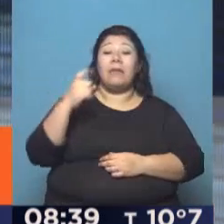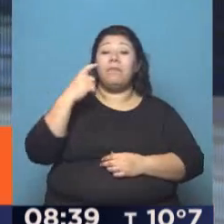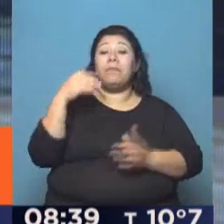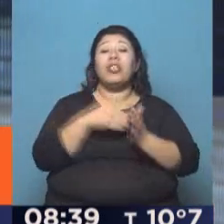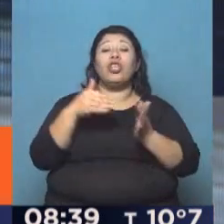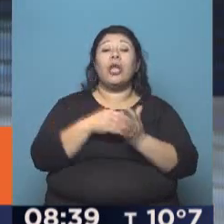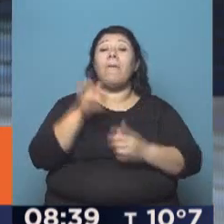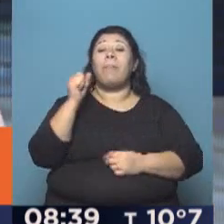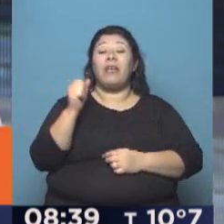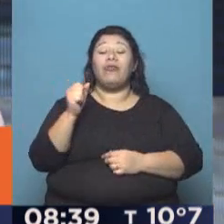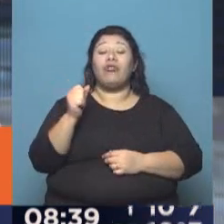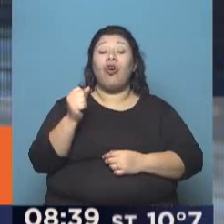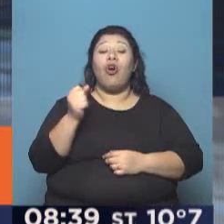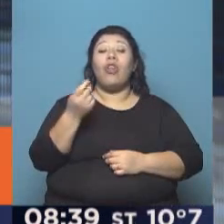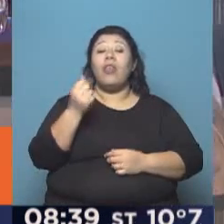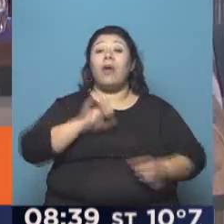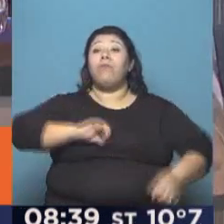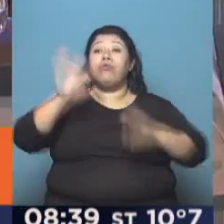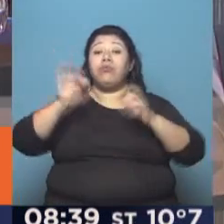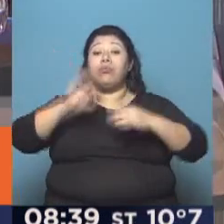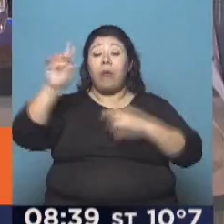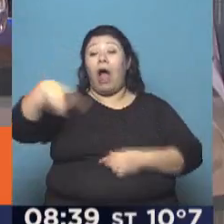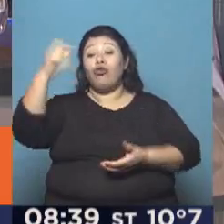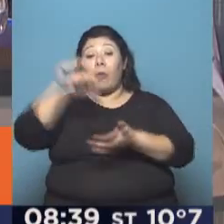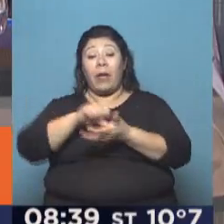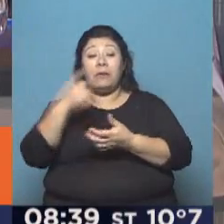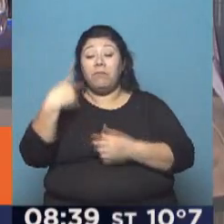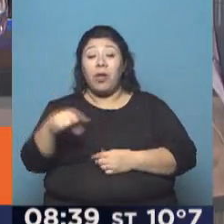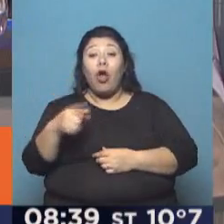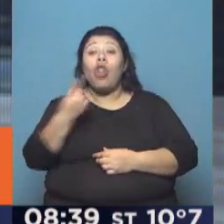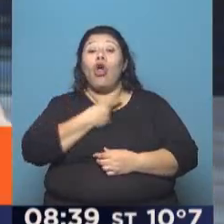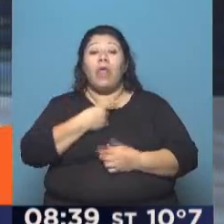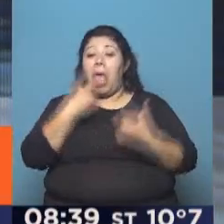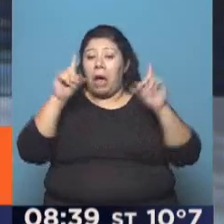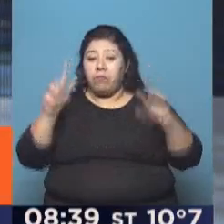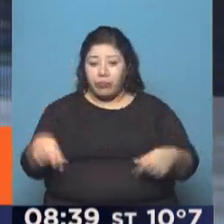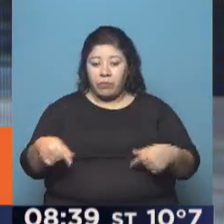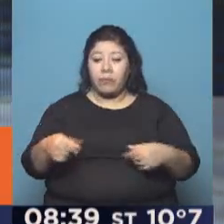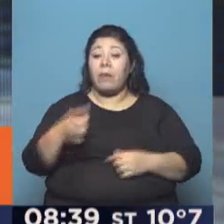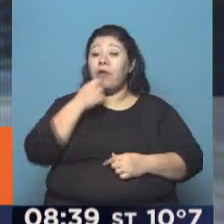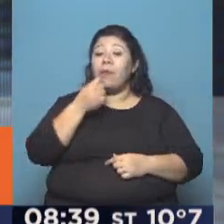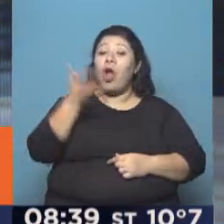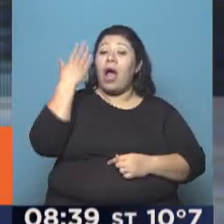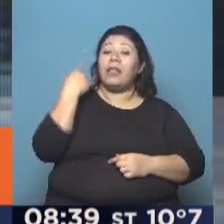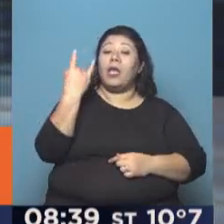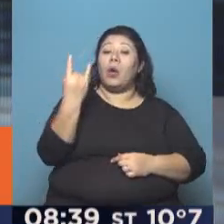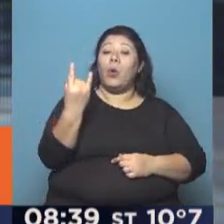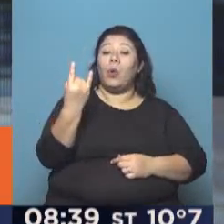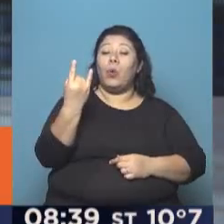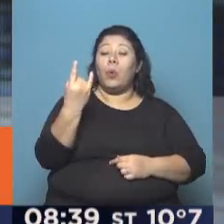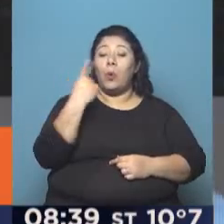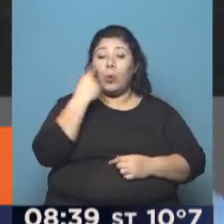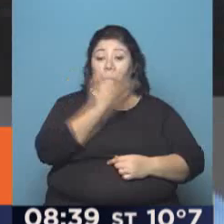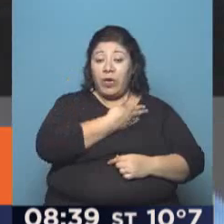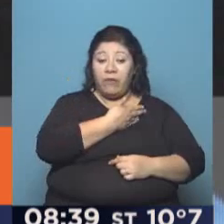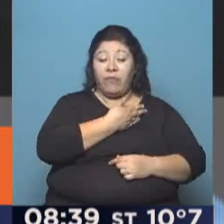sabe ni dónde están y bueno hoy hay un organismo que lo dice antes la wif la wif eran Cómplices la wif tapó nunca